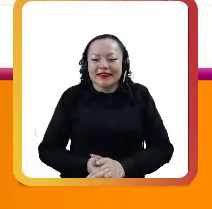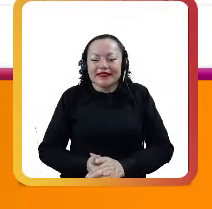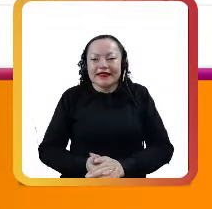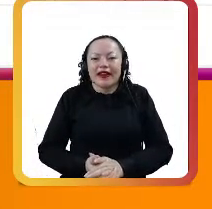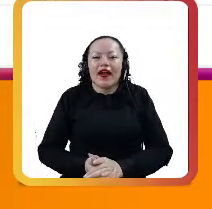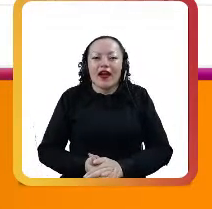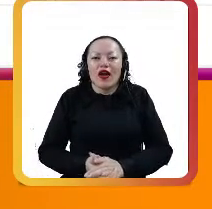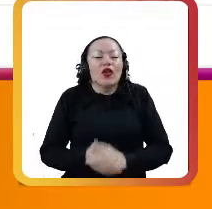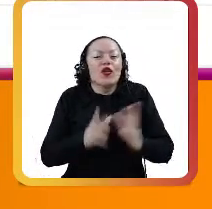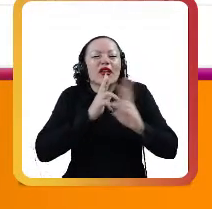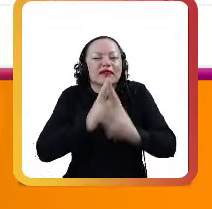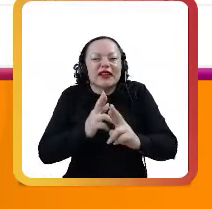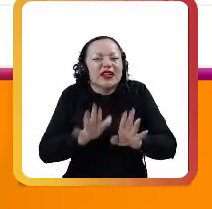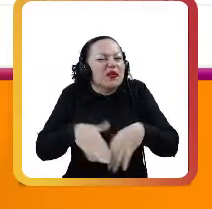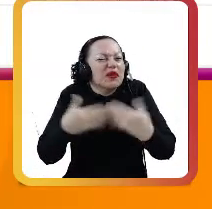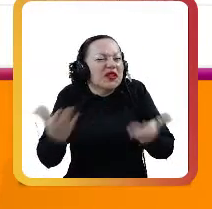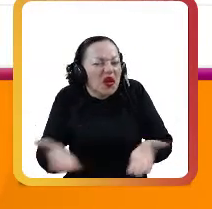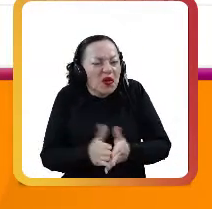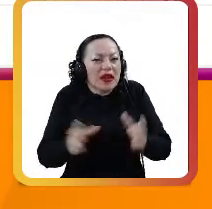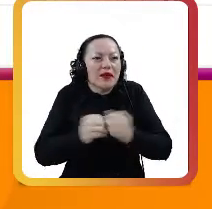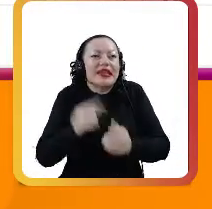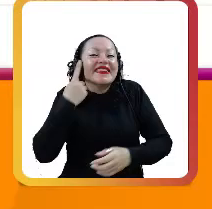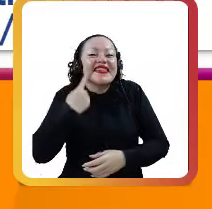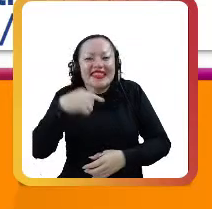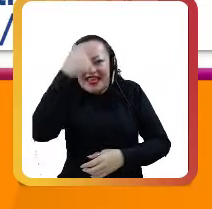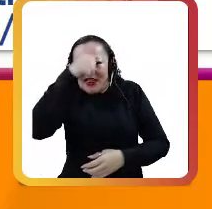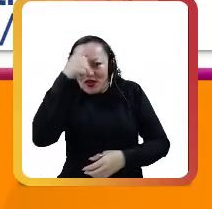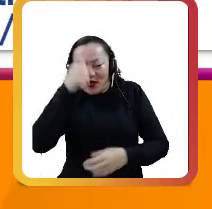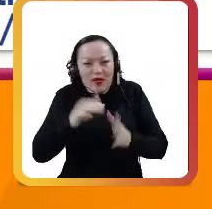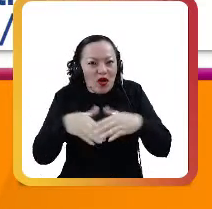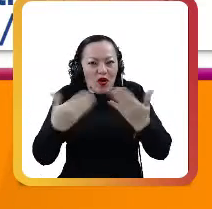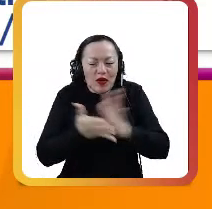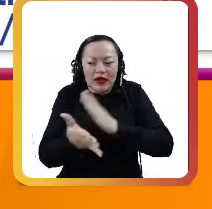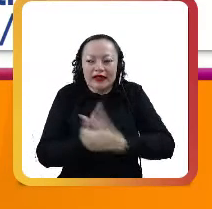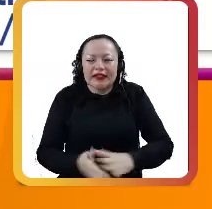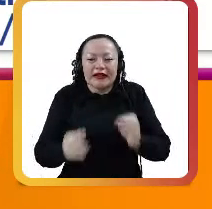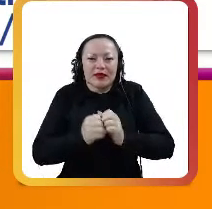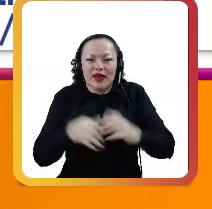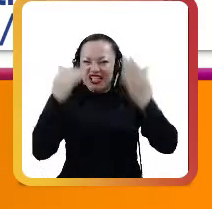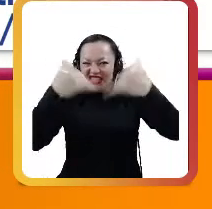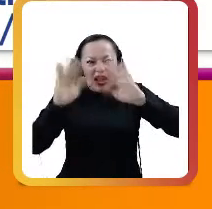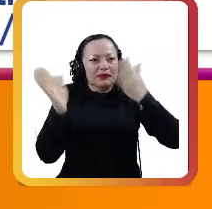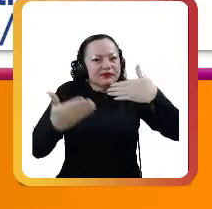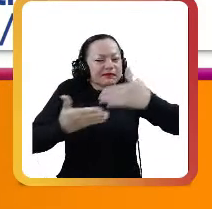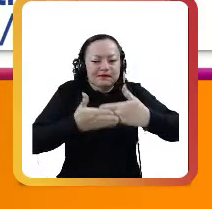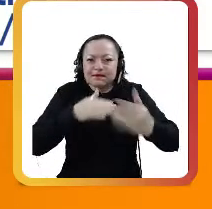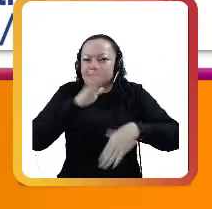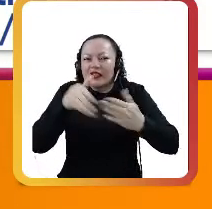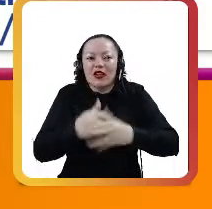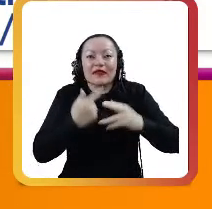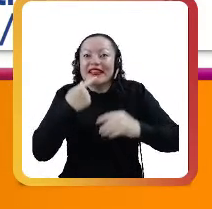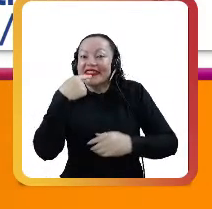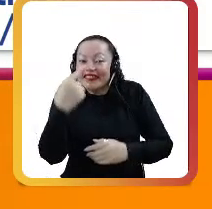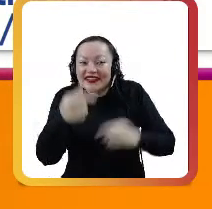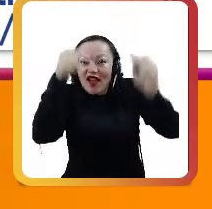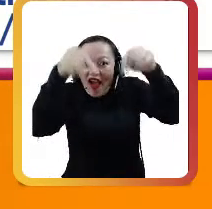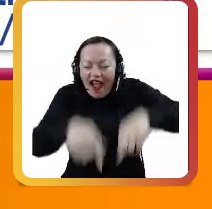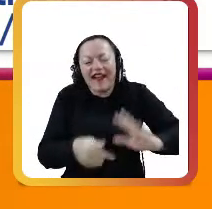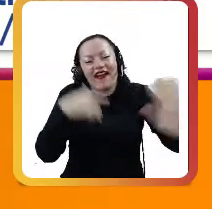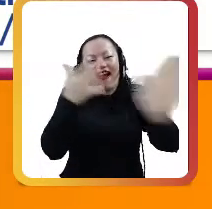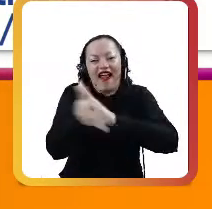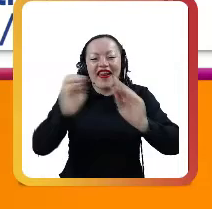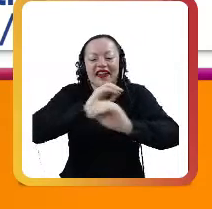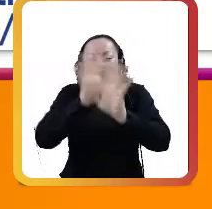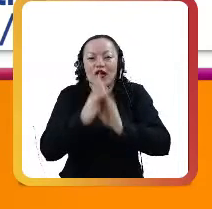conociendo cuáles fueron los resultados para ese día domingo, y que se los tenemos aquí en nuestro magazine Mañanando hoy